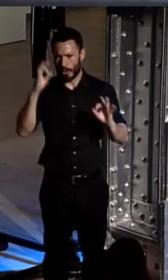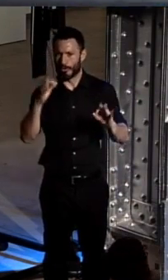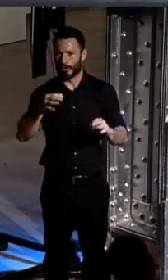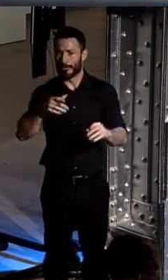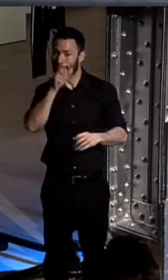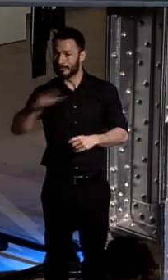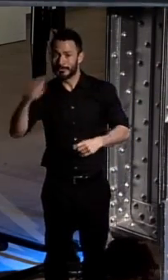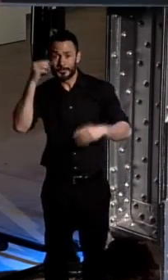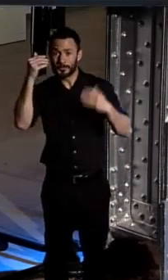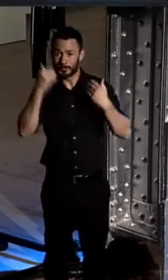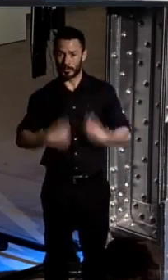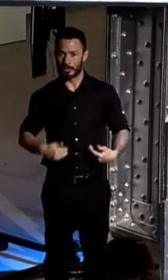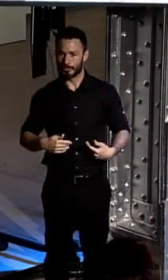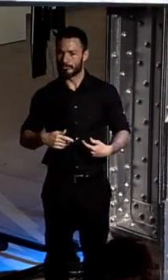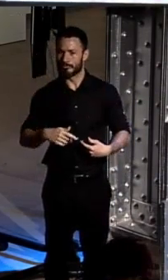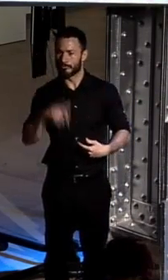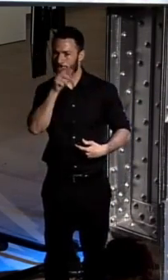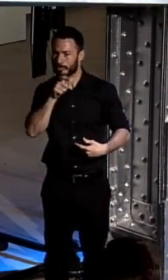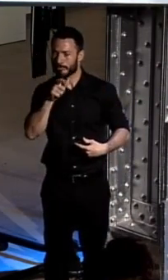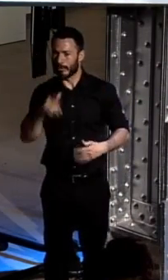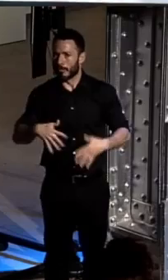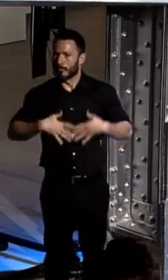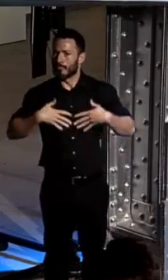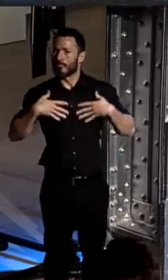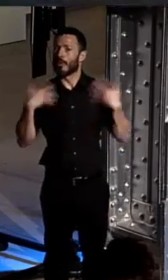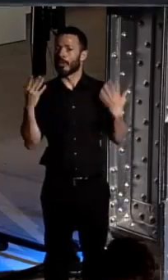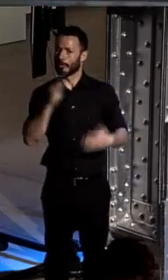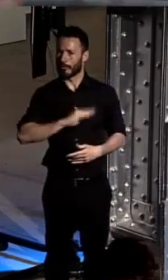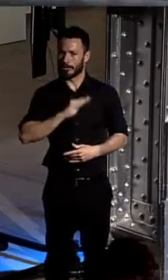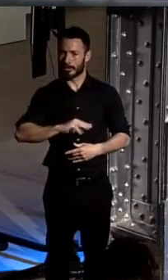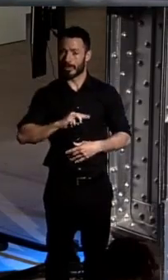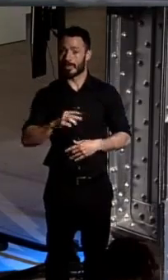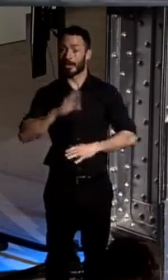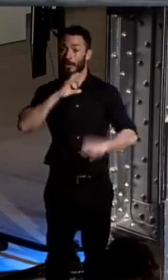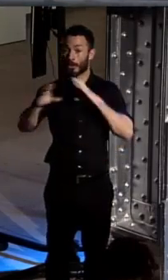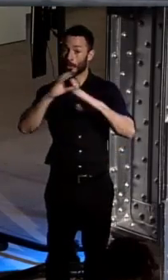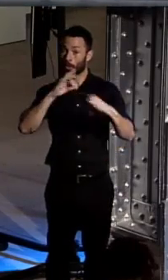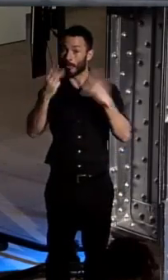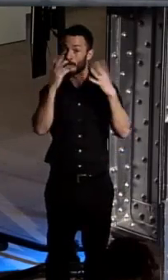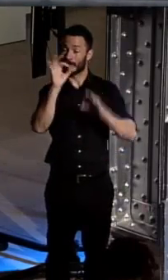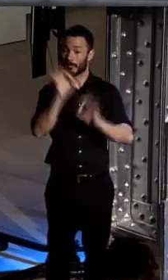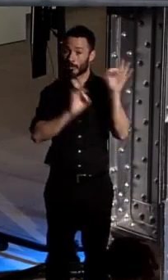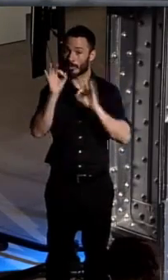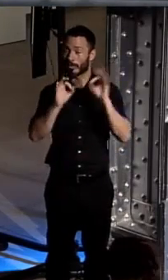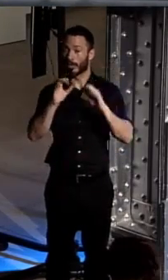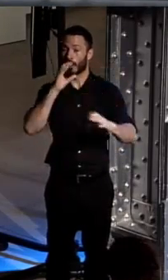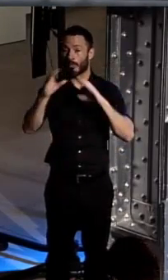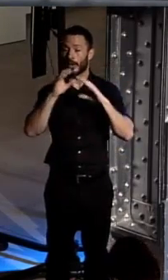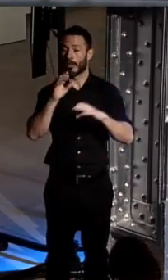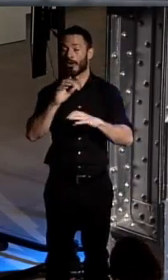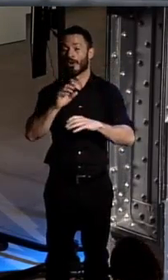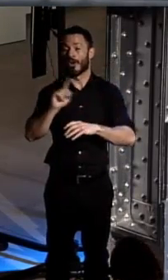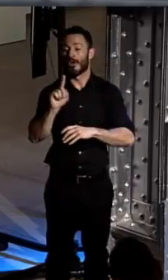somos seres altamente emocionales y, de hecho, hasta un 80% de la comunicación humana es comunicación no verbal y